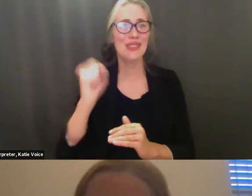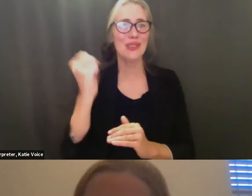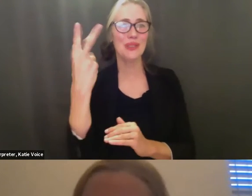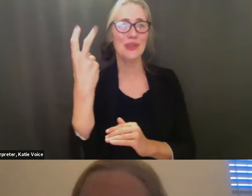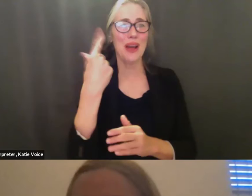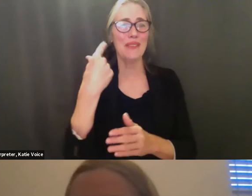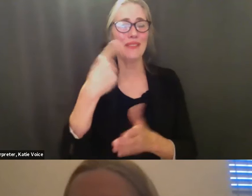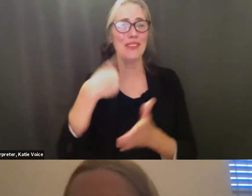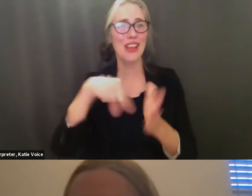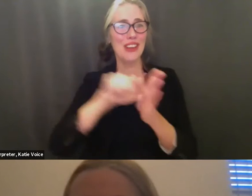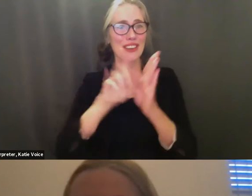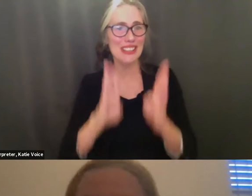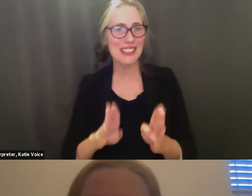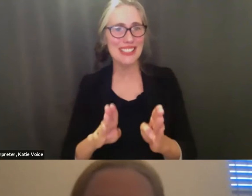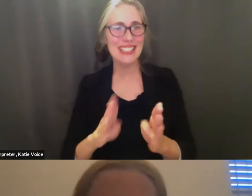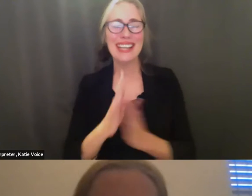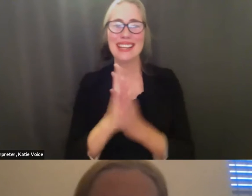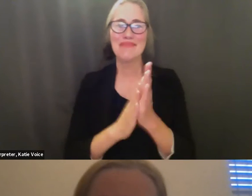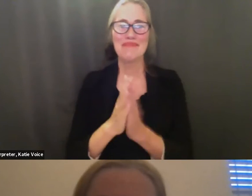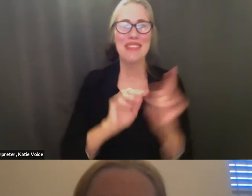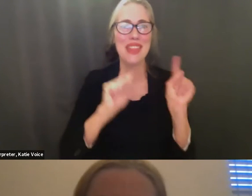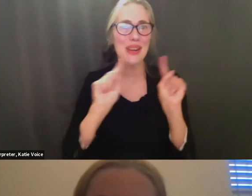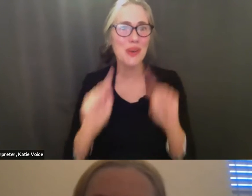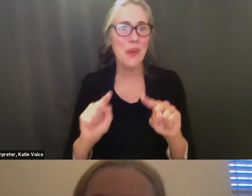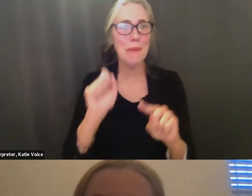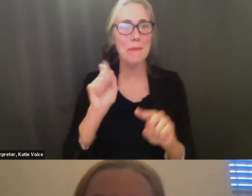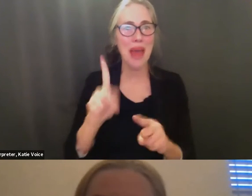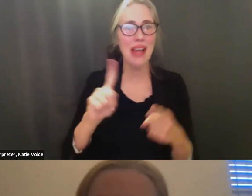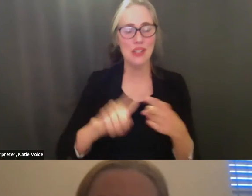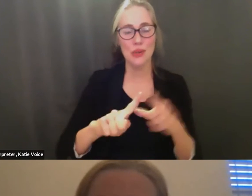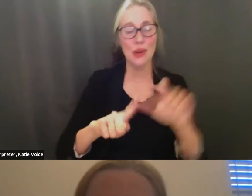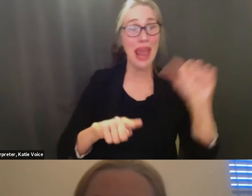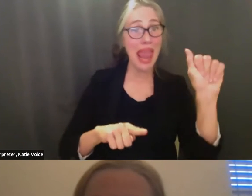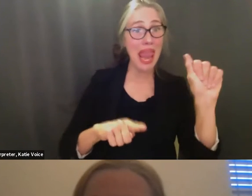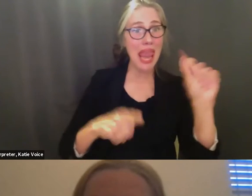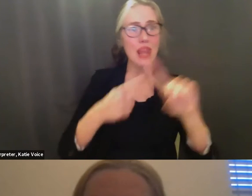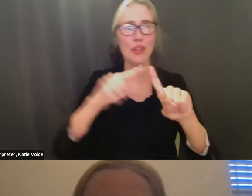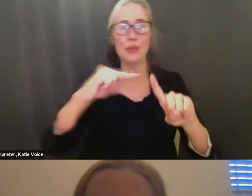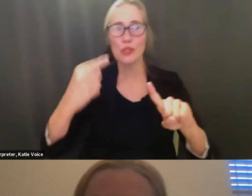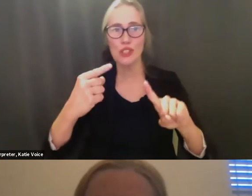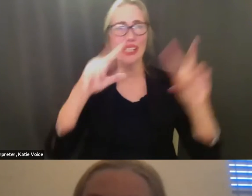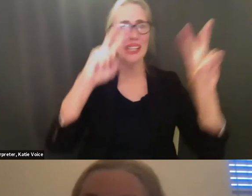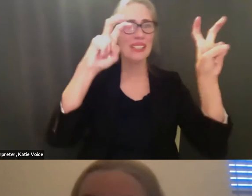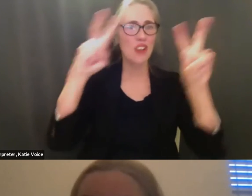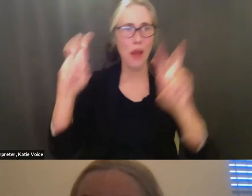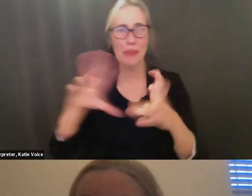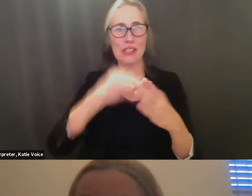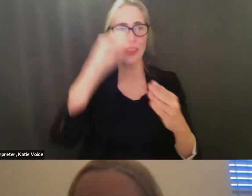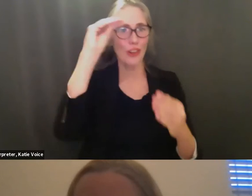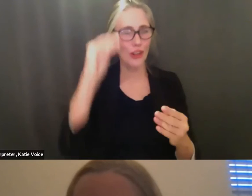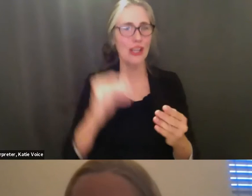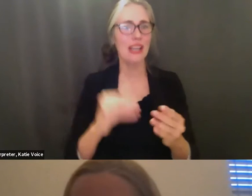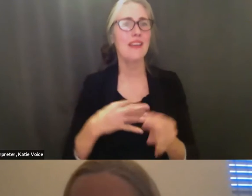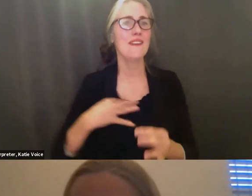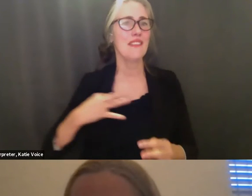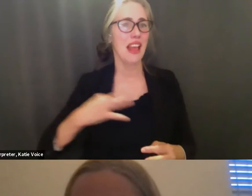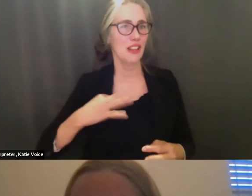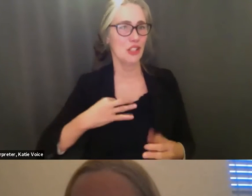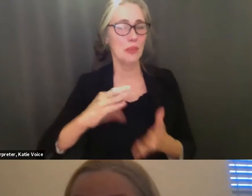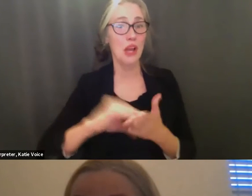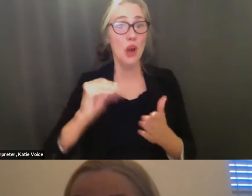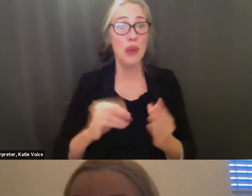estudiantes del grado 12 que están obteniendo créditos para tener esa elegibilidad de AAG. Entonces vemos